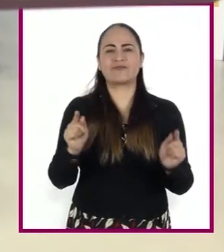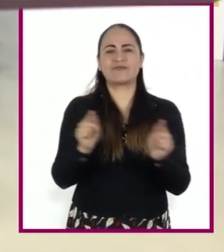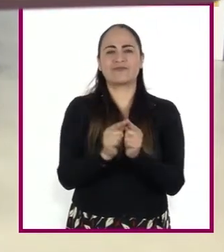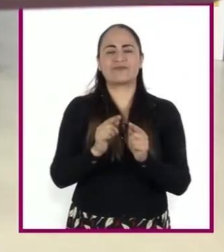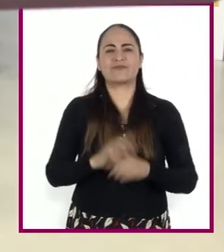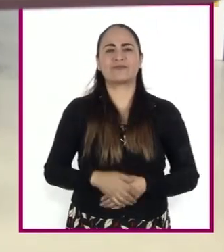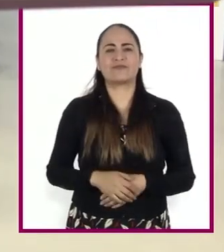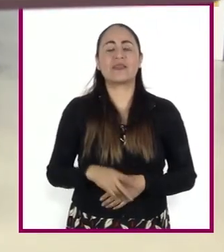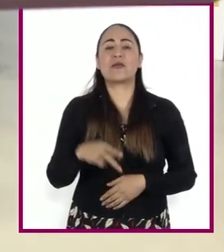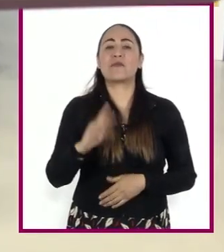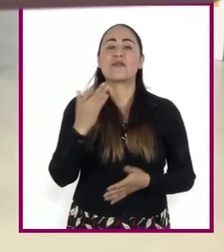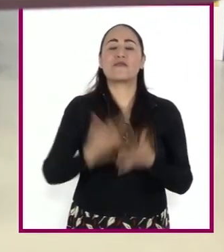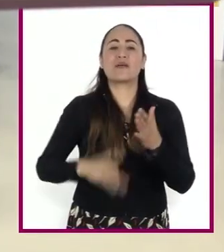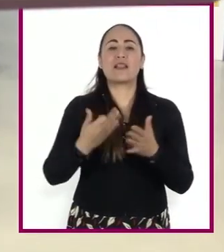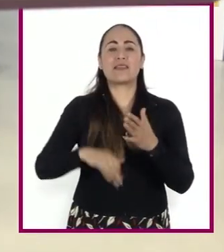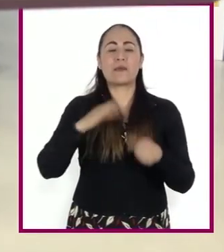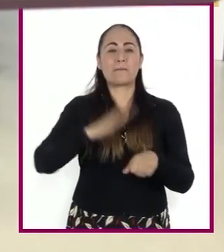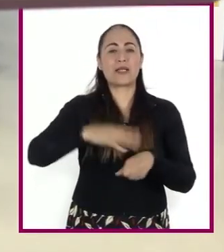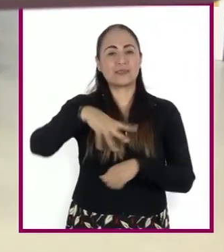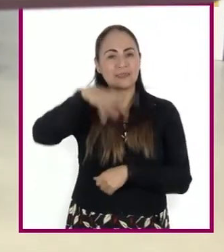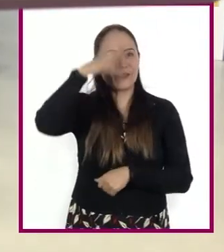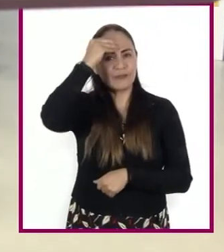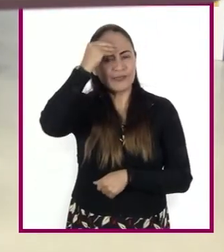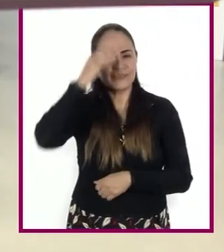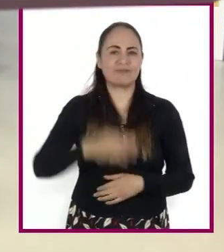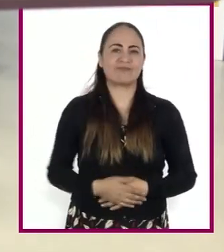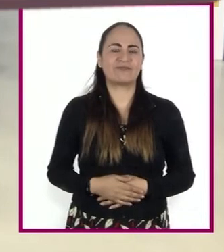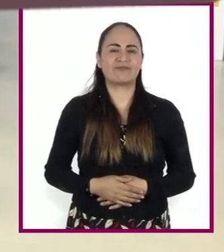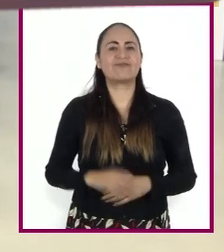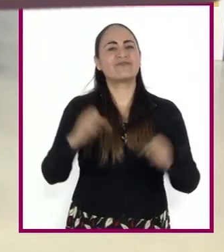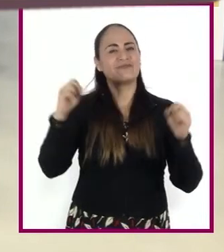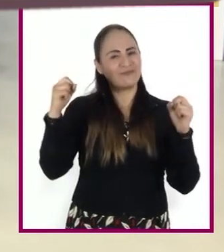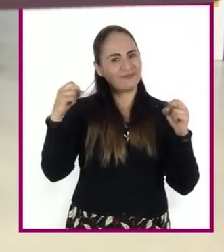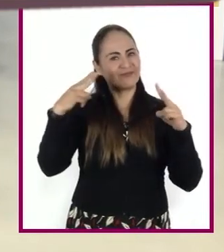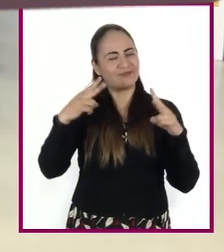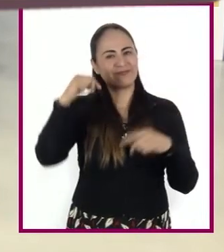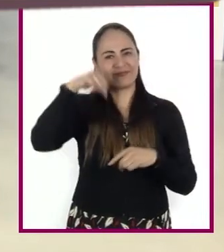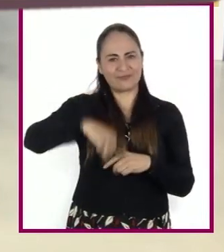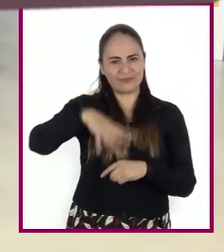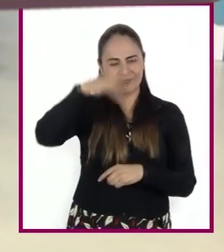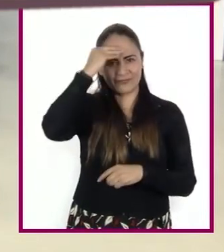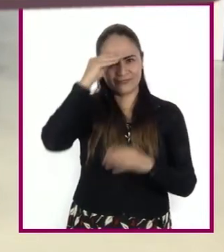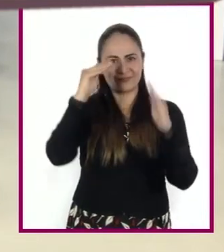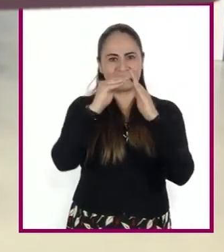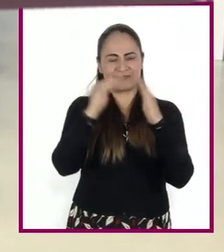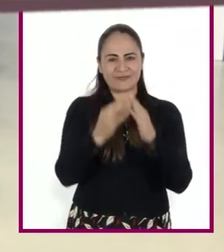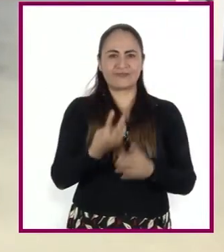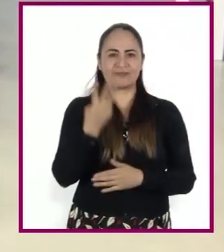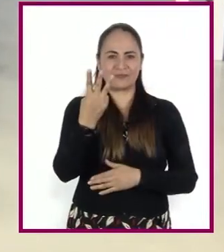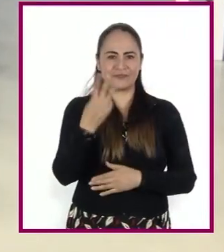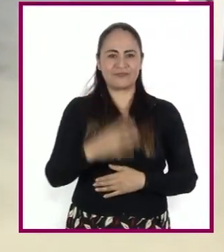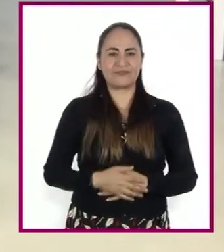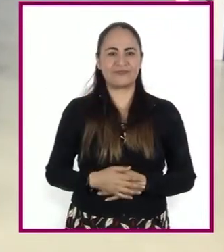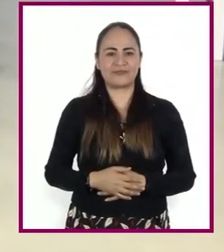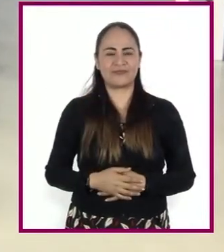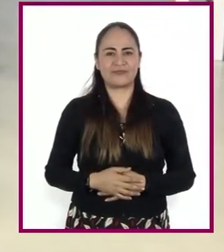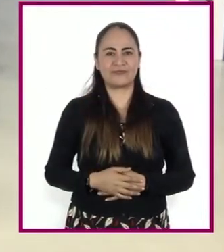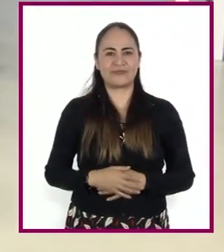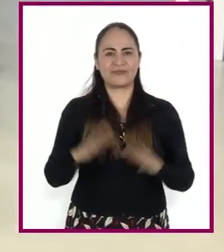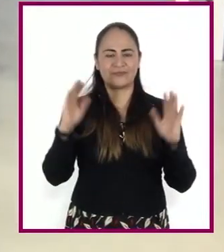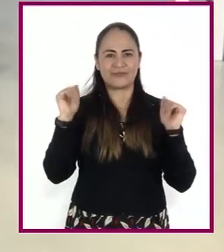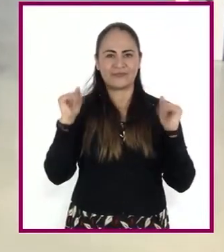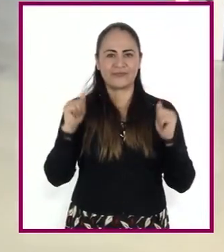Audiencia, presidida por Sebastián Ramírez de Funleal, quien trajo orden a Nueva España entre 1530 y